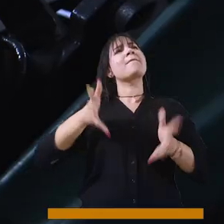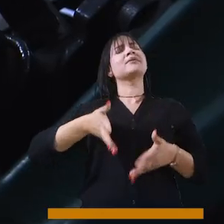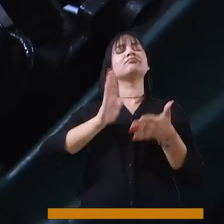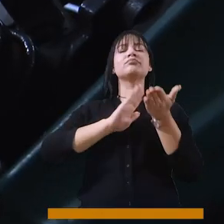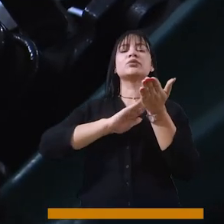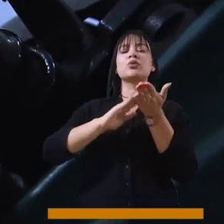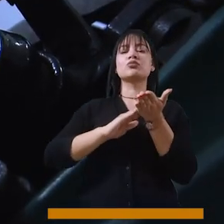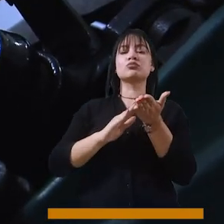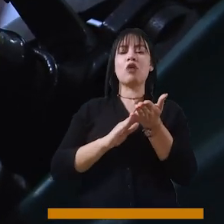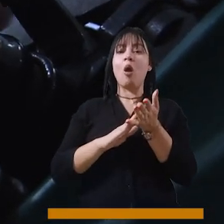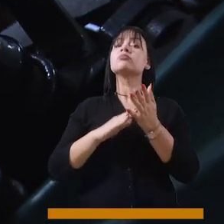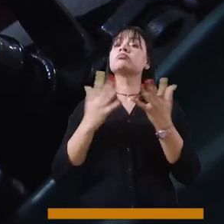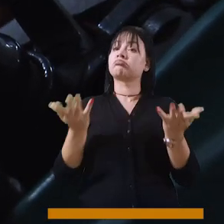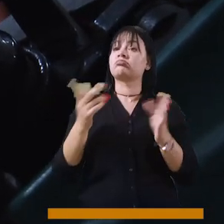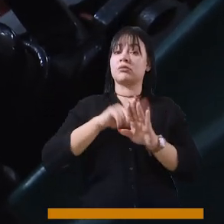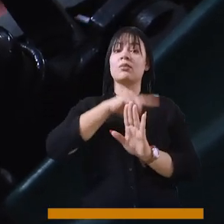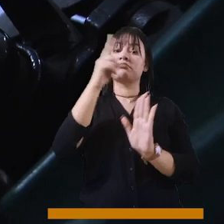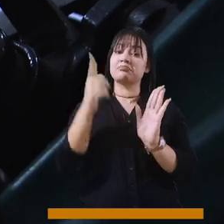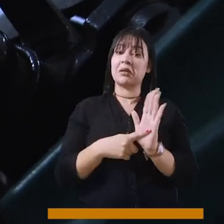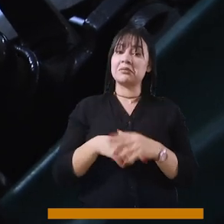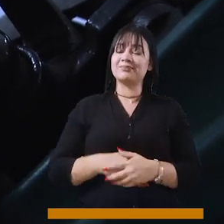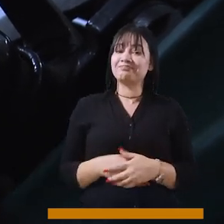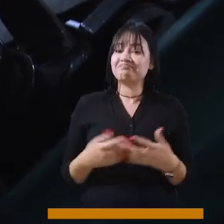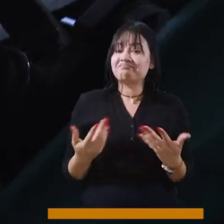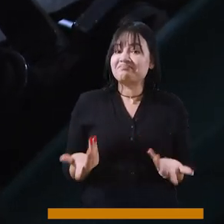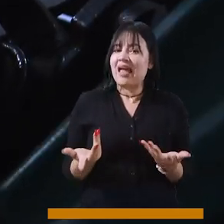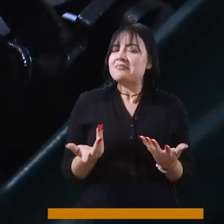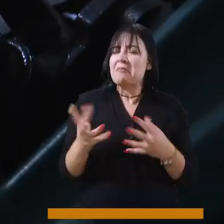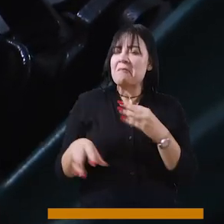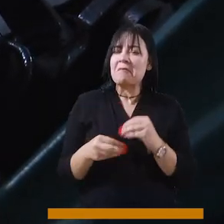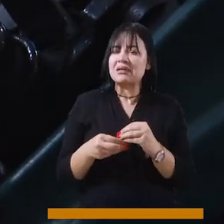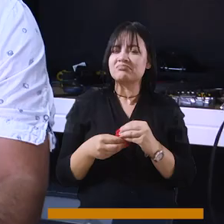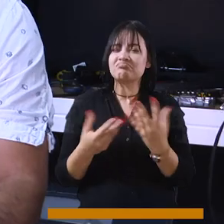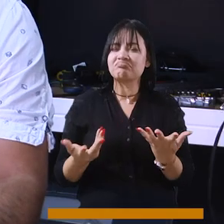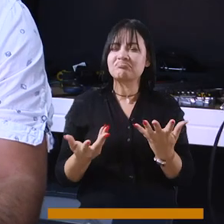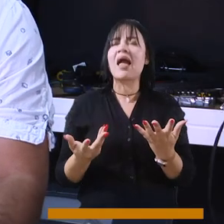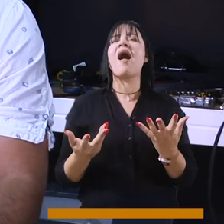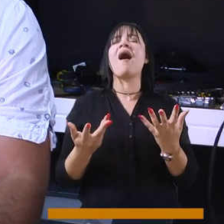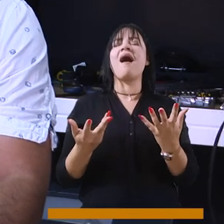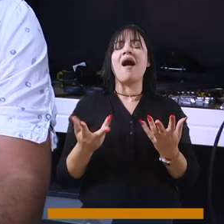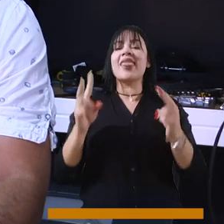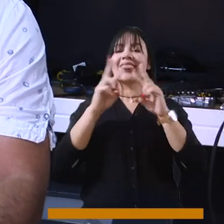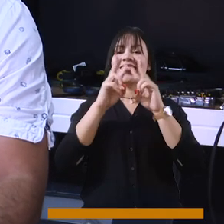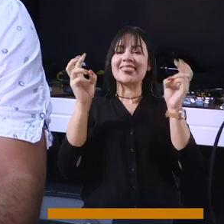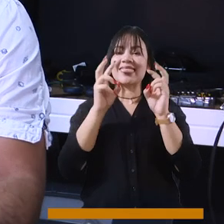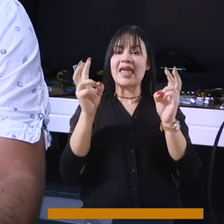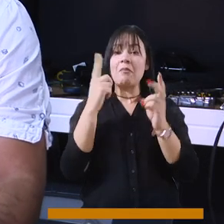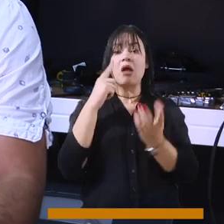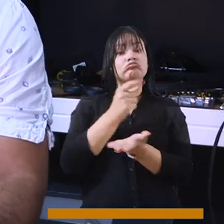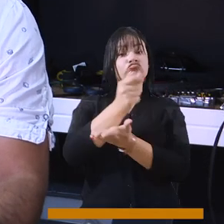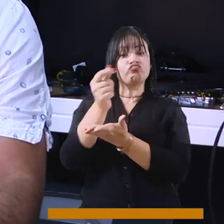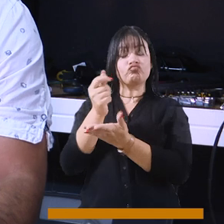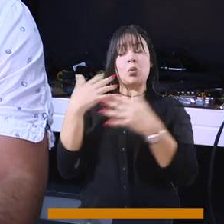solución eh completa y termina con un Plus que es el tema de la solución